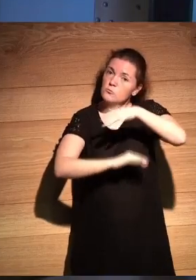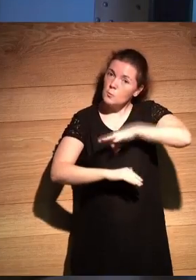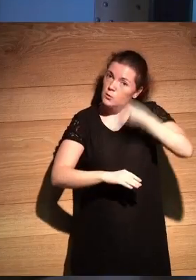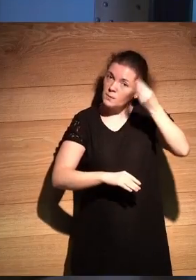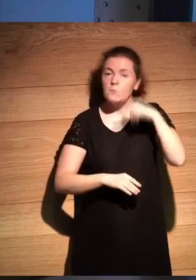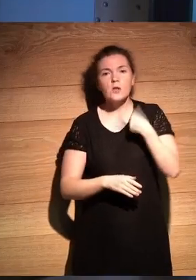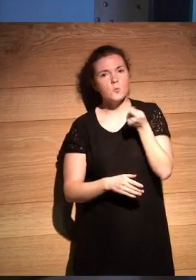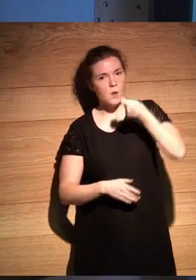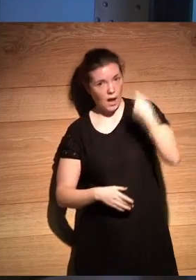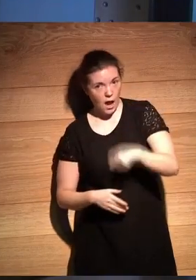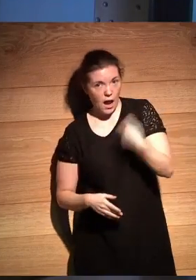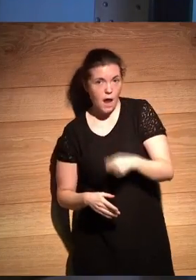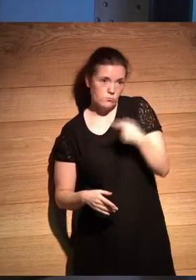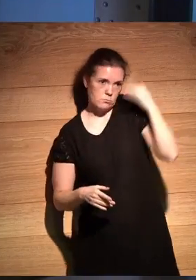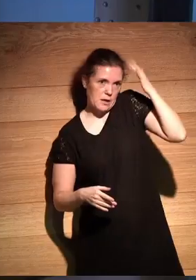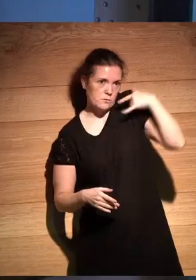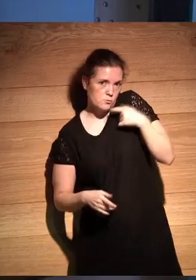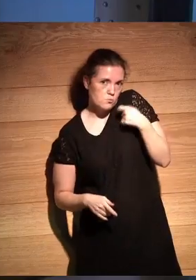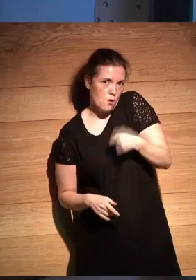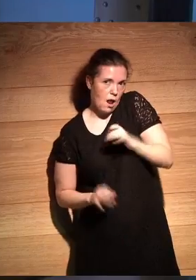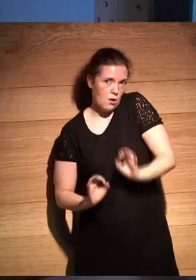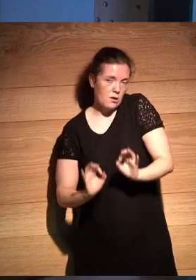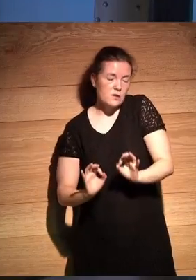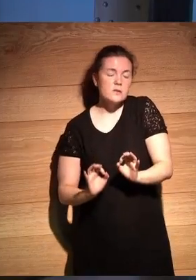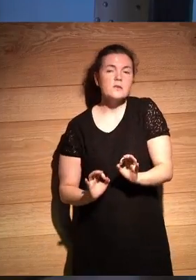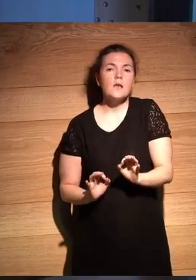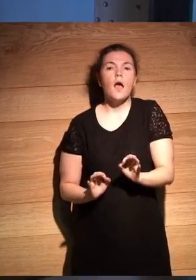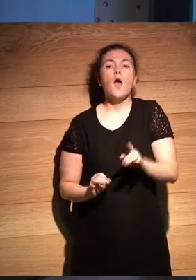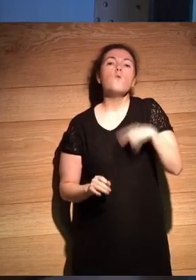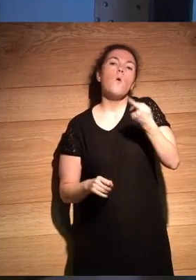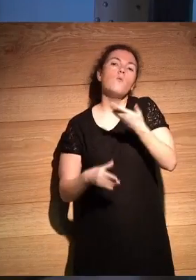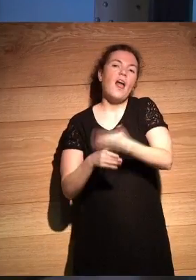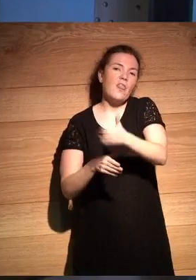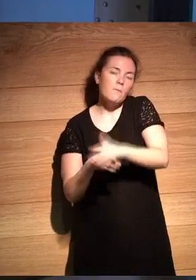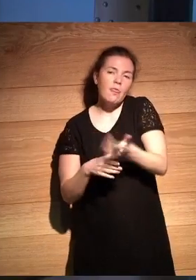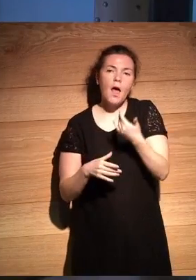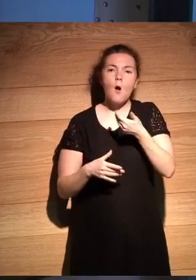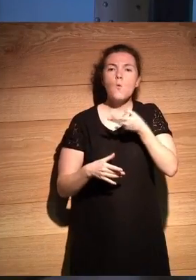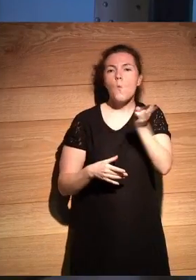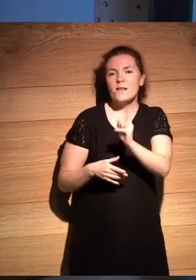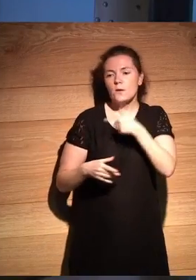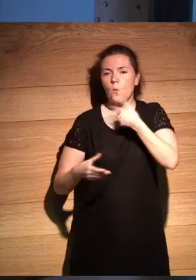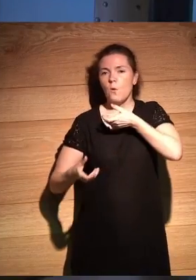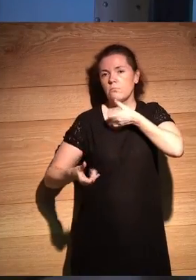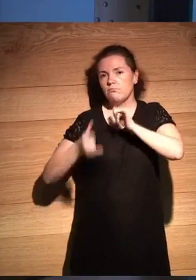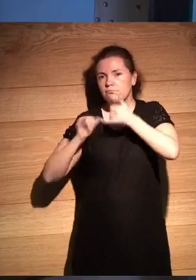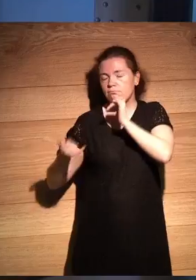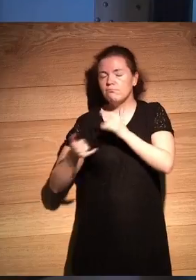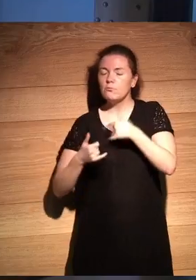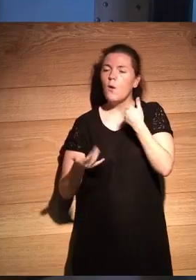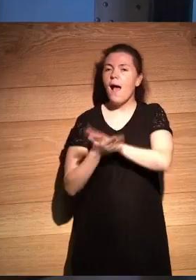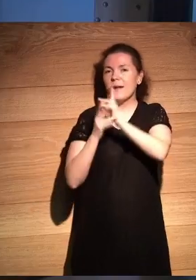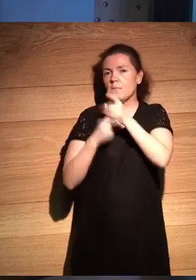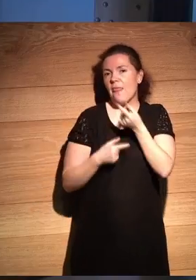como os podéis imaginar y luego si es con una cerveza o con un whisky hablamos del dinero está feo hablar